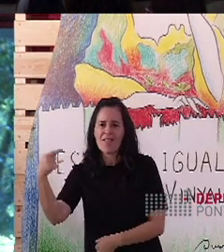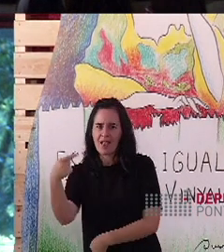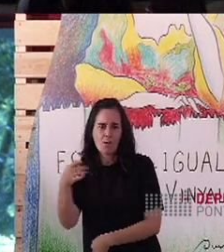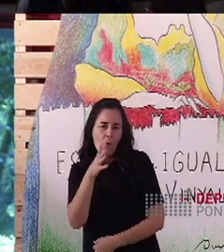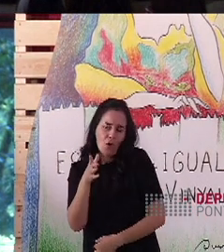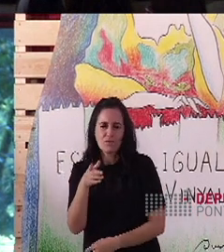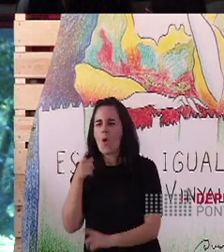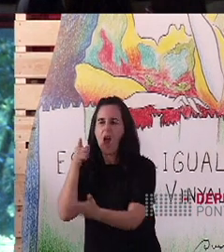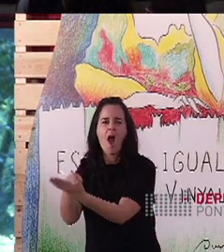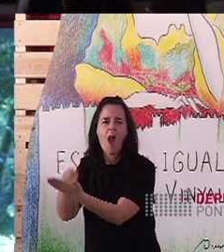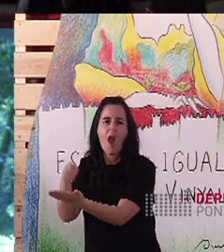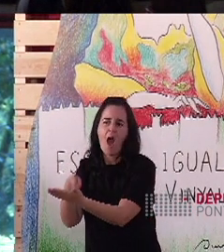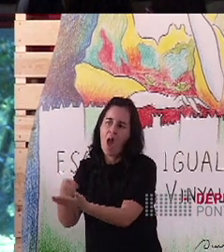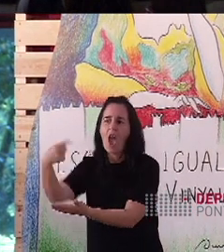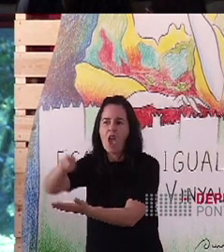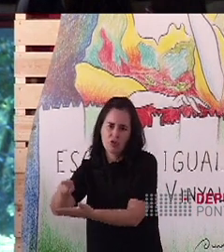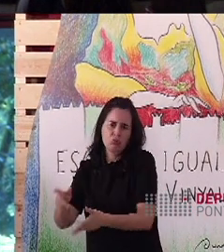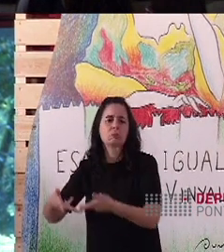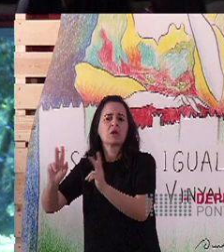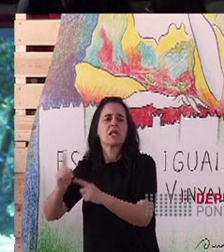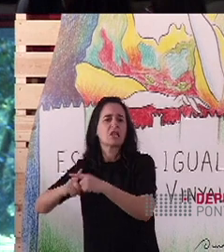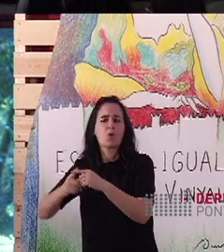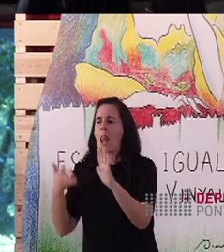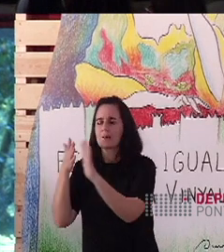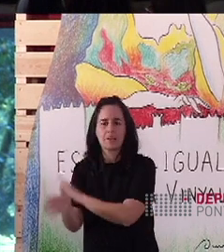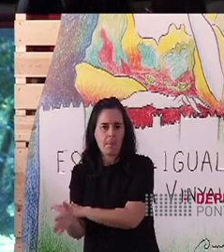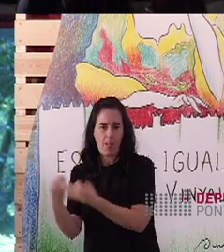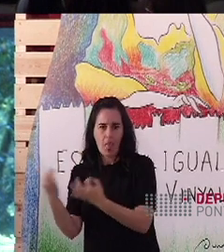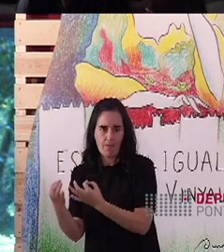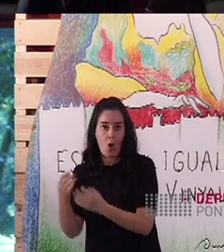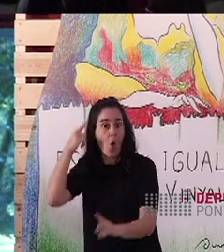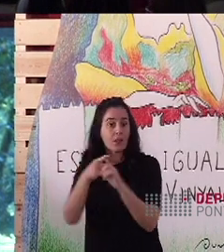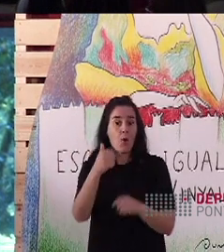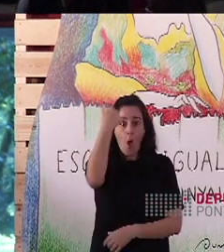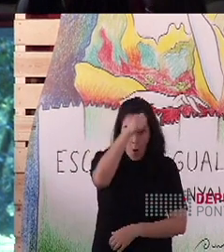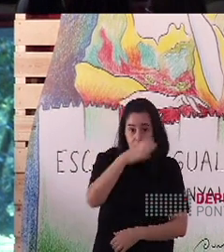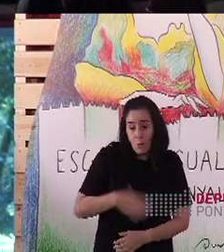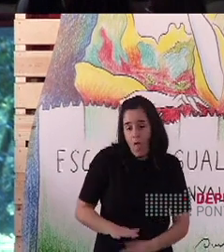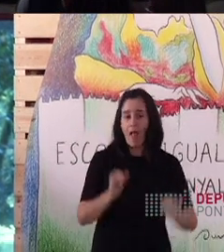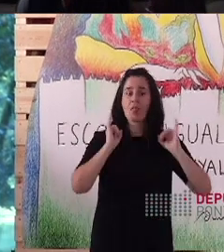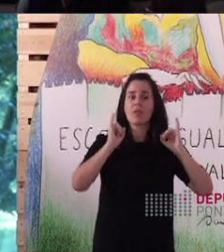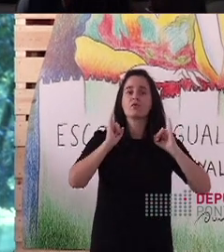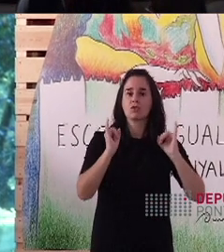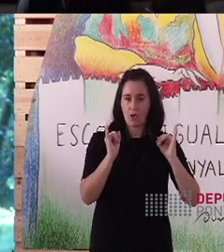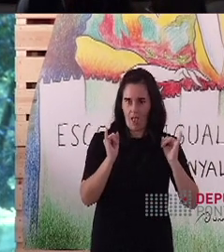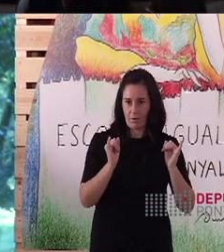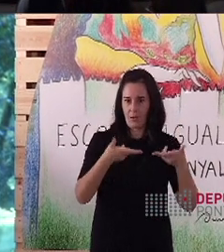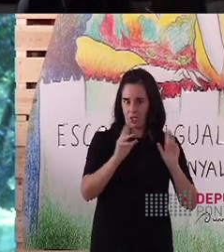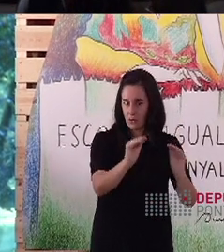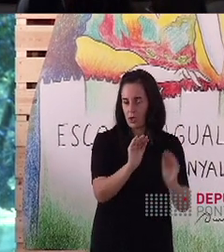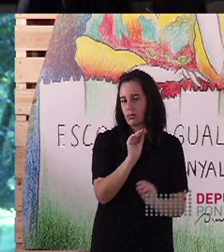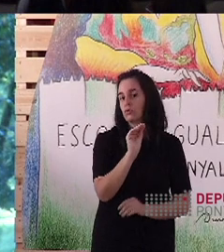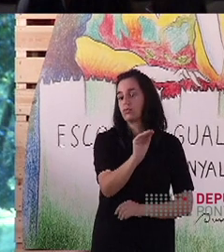disponibilidad sexual para que los varones pudiesen llegar a consagrar, a disfrutar, ¿no?, de esa libertad